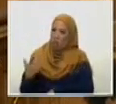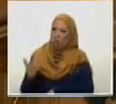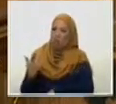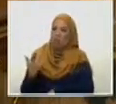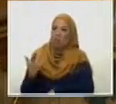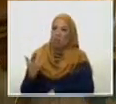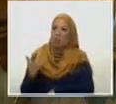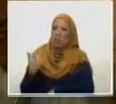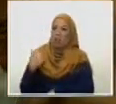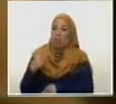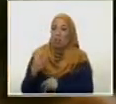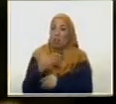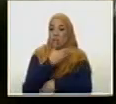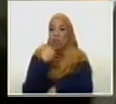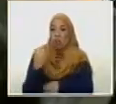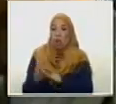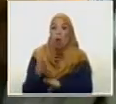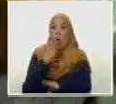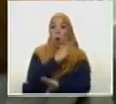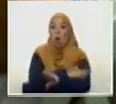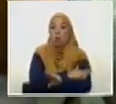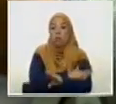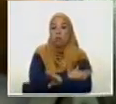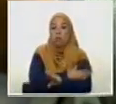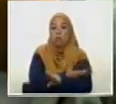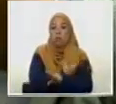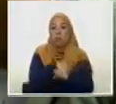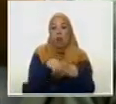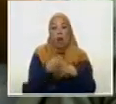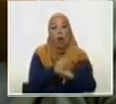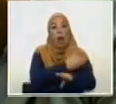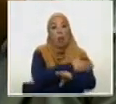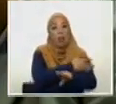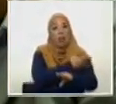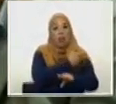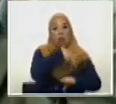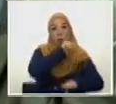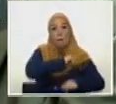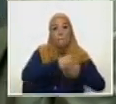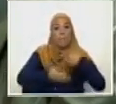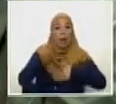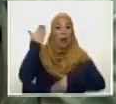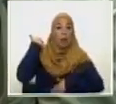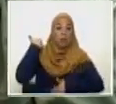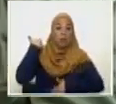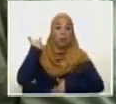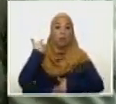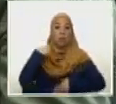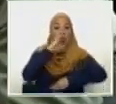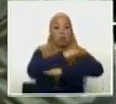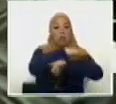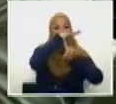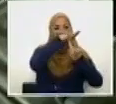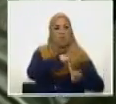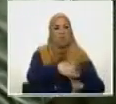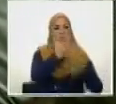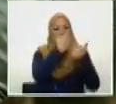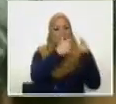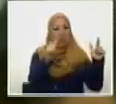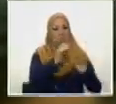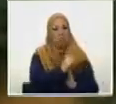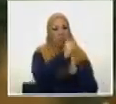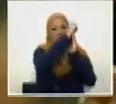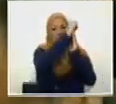Quieren retrocedernos a la Edad Media y actuar ellos como especie del señor